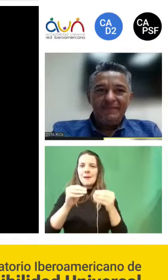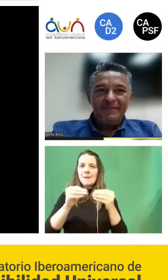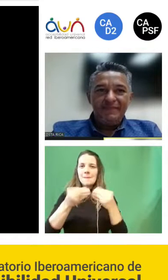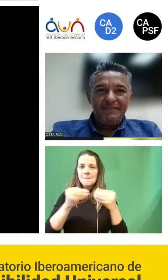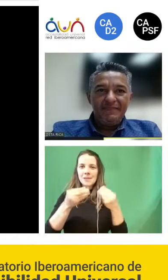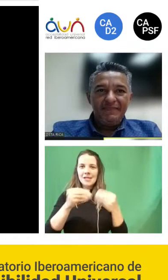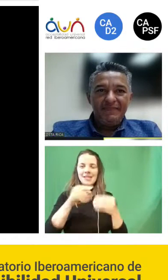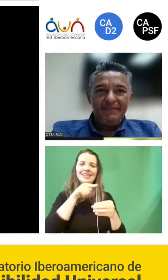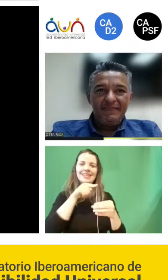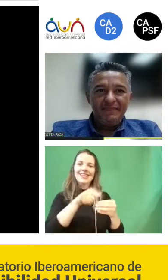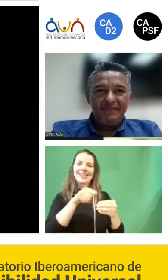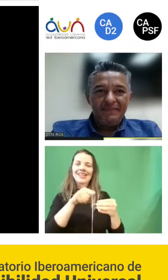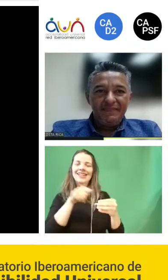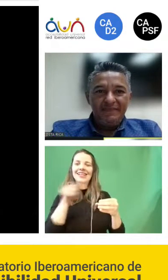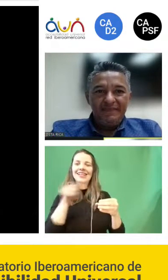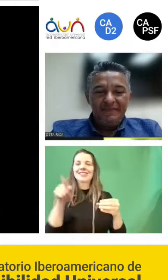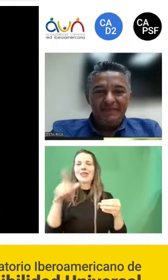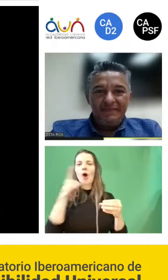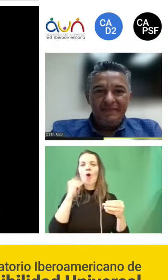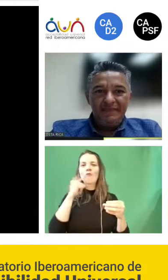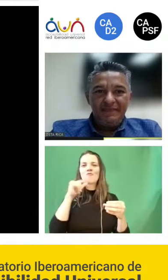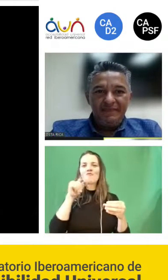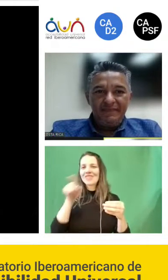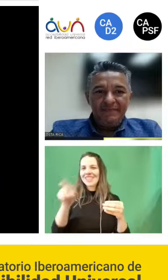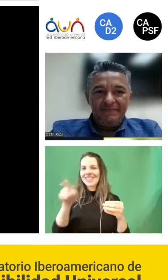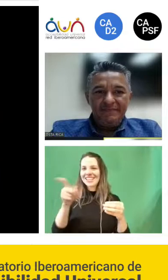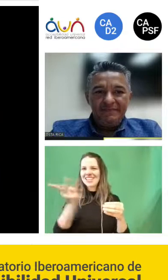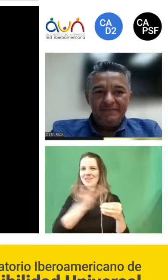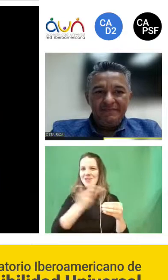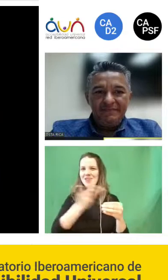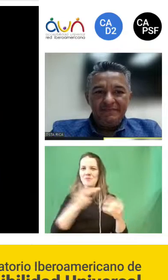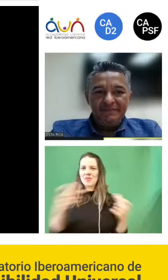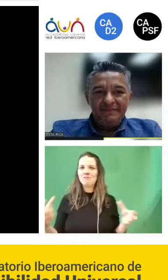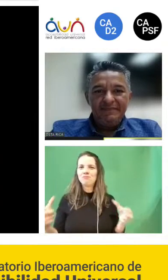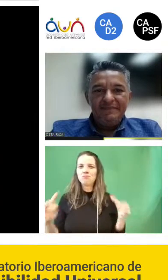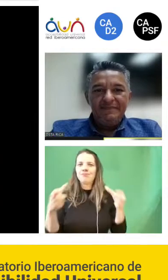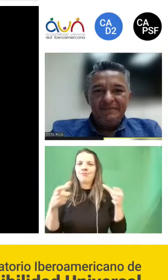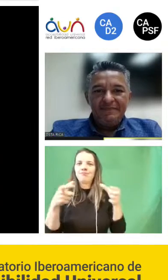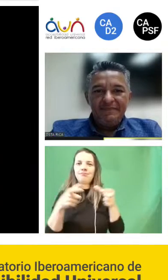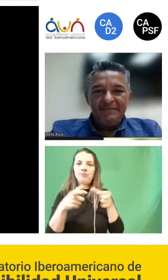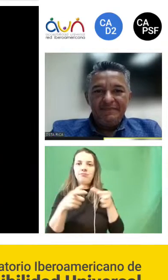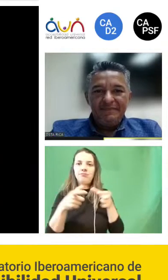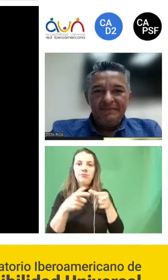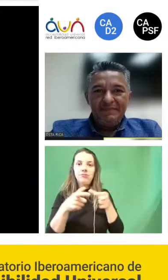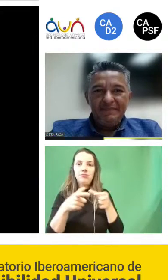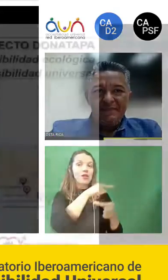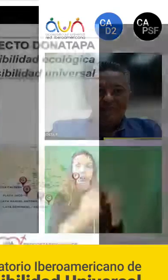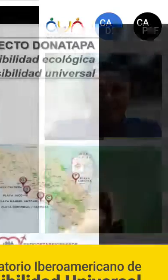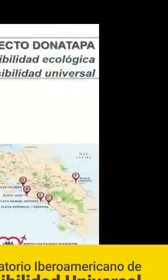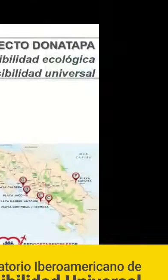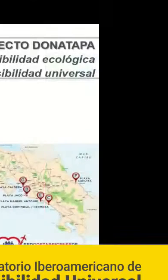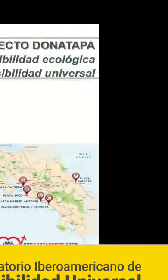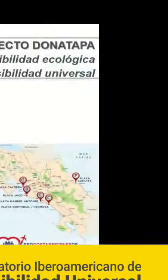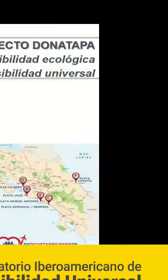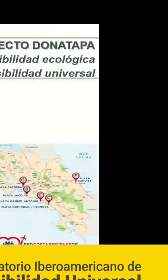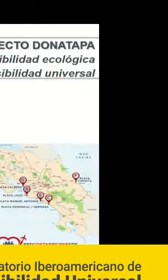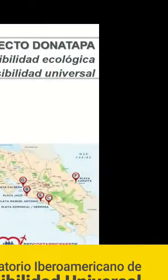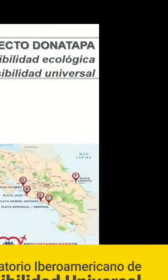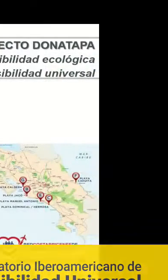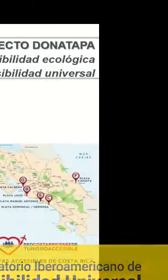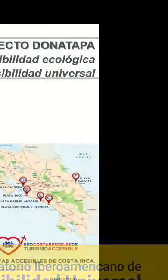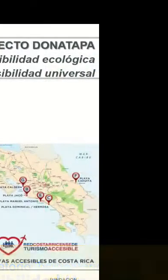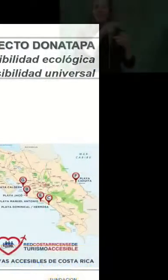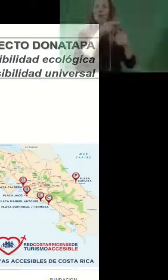la Red Costarricense de Turismo Accesible, en la cual yo soy uno de los miembros fundadores. Quien dirige este proyecto es la directora ejecutiva, Stephanie